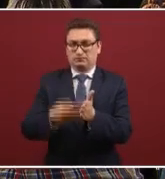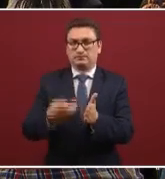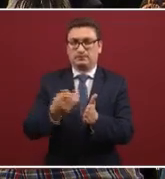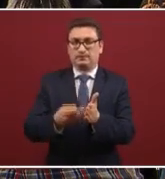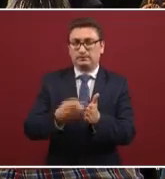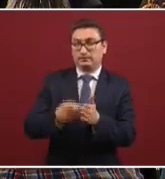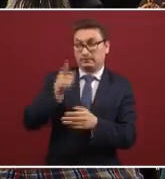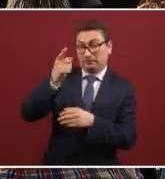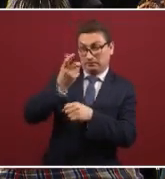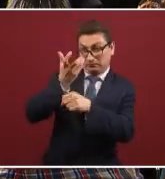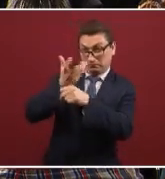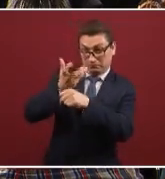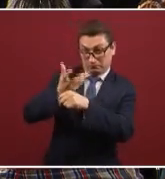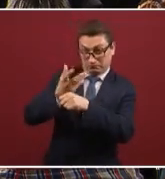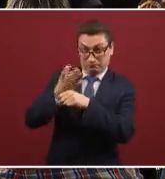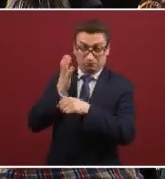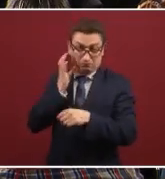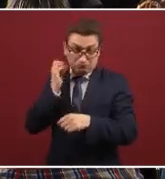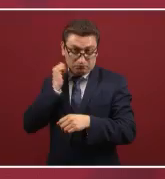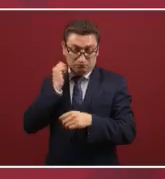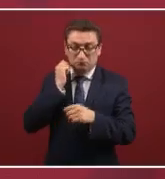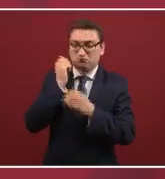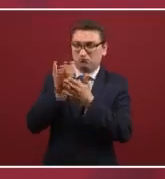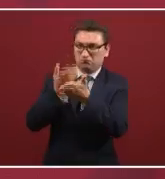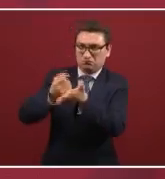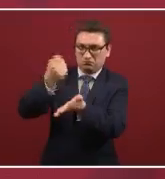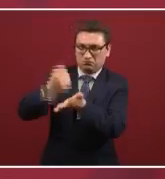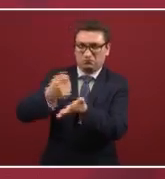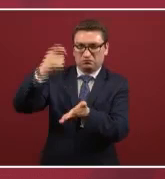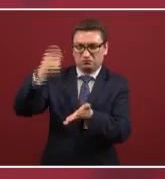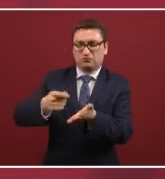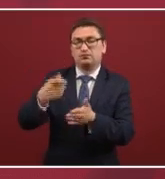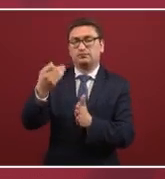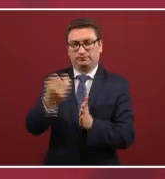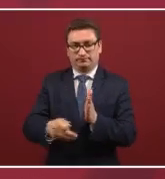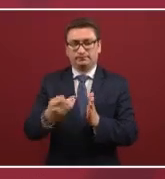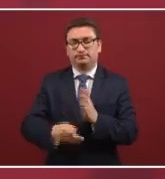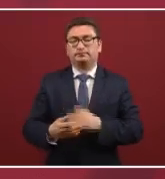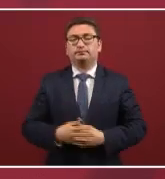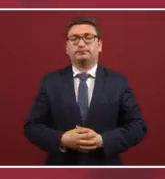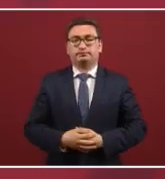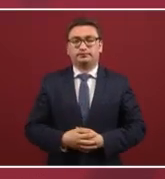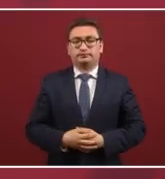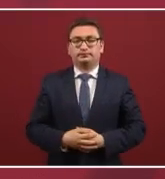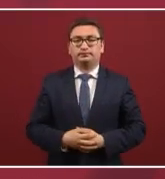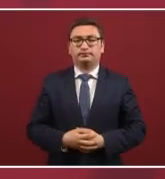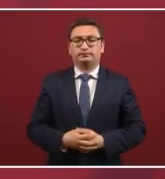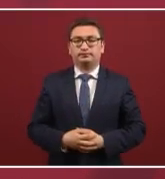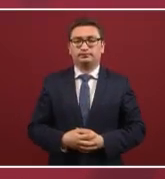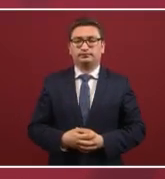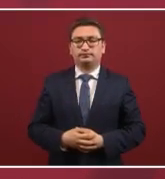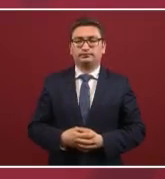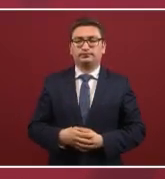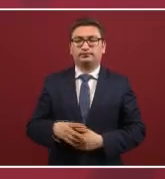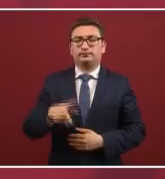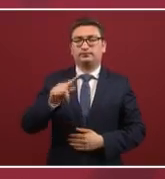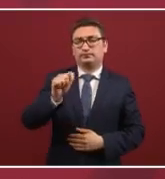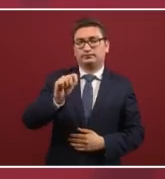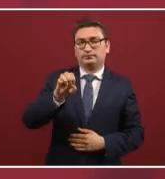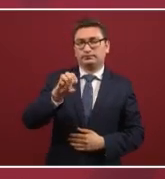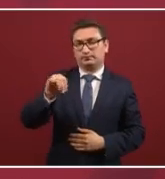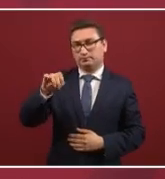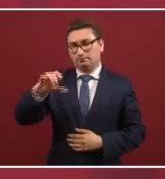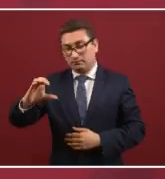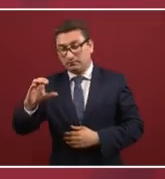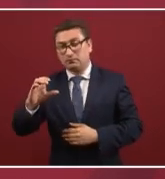Estados Unidos de Norteamérica. En el Senado de la República no se ha recibido el TEMEC para